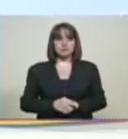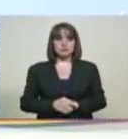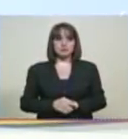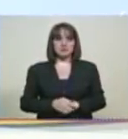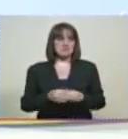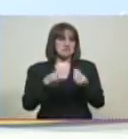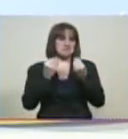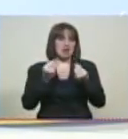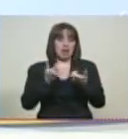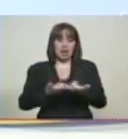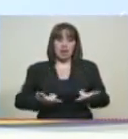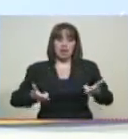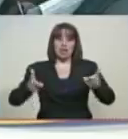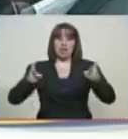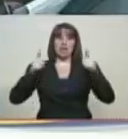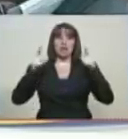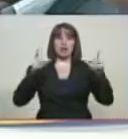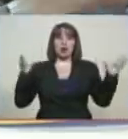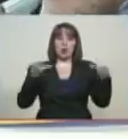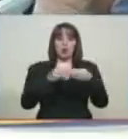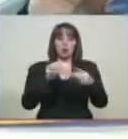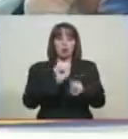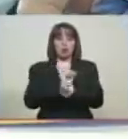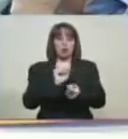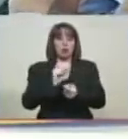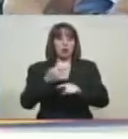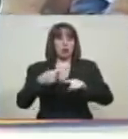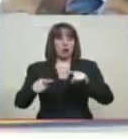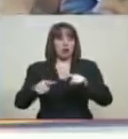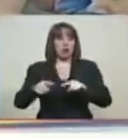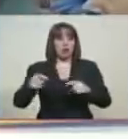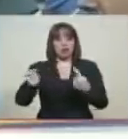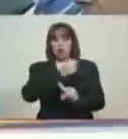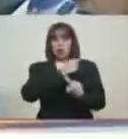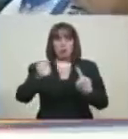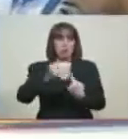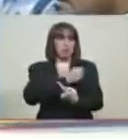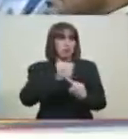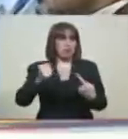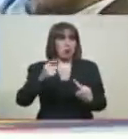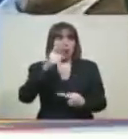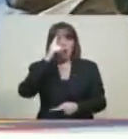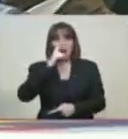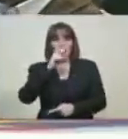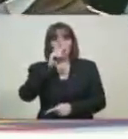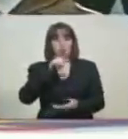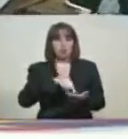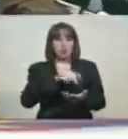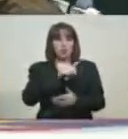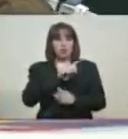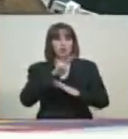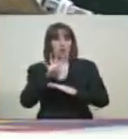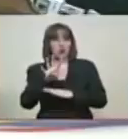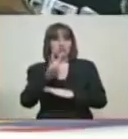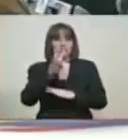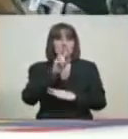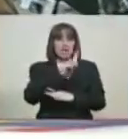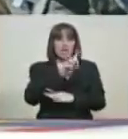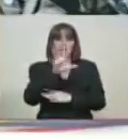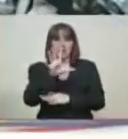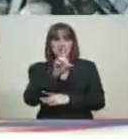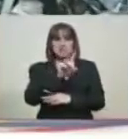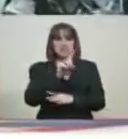de muchos de los actores políticos vinculados a la violencia del año 2014 15 16 y